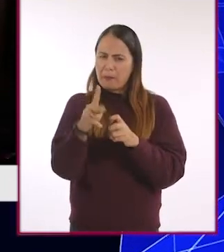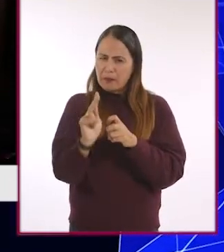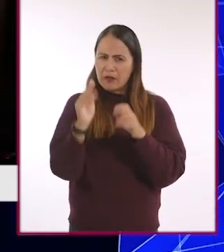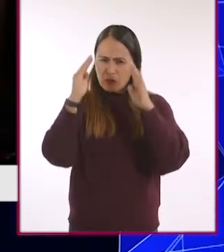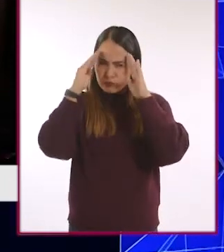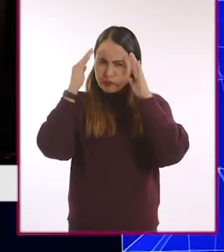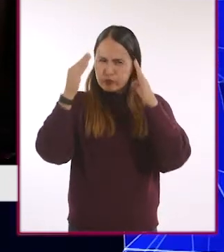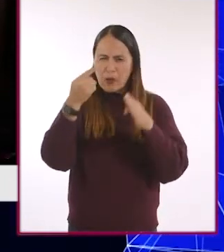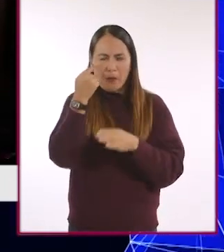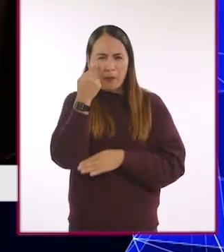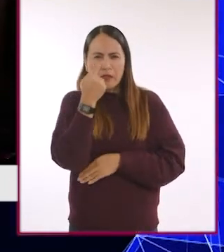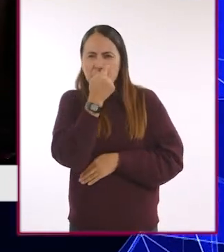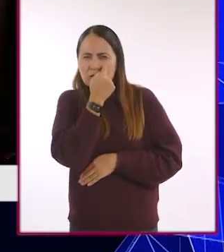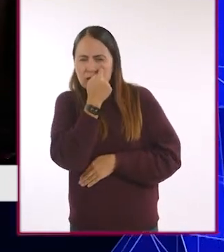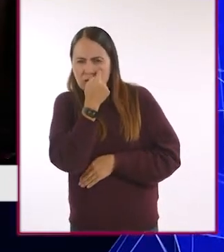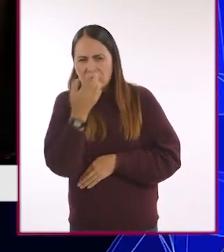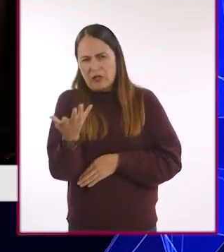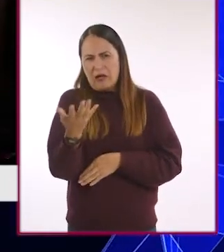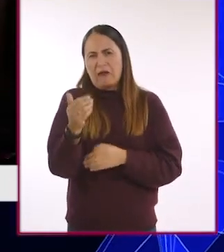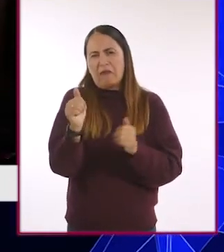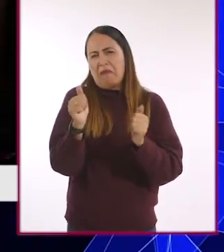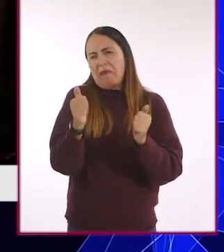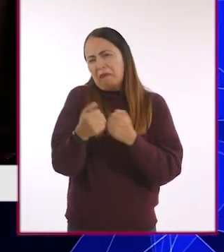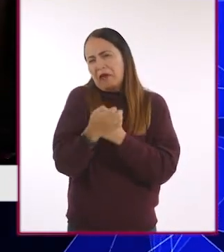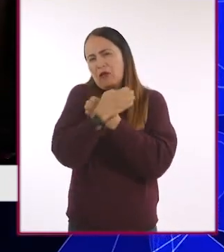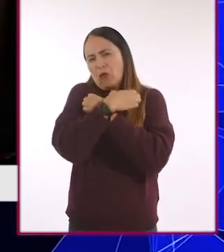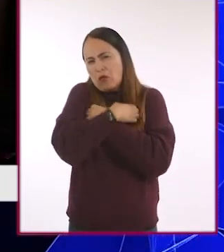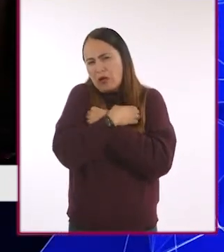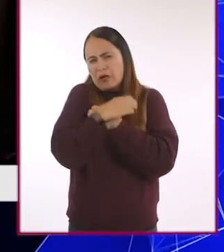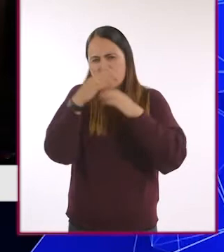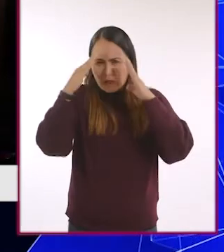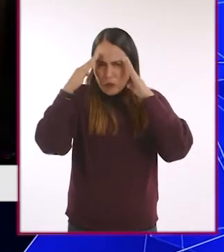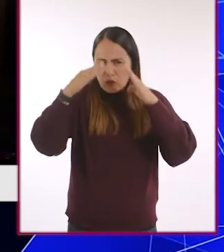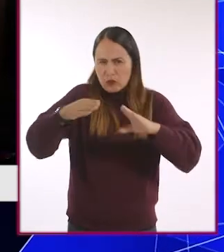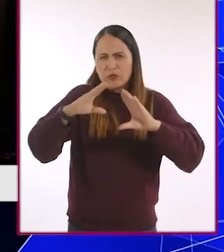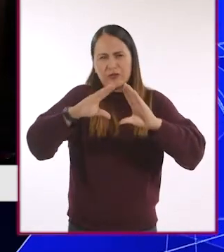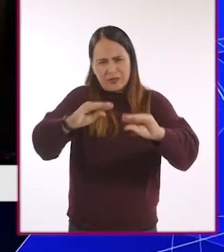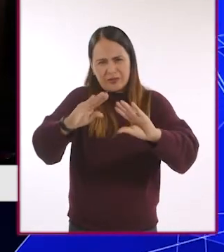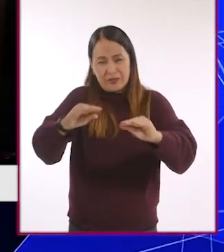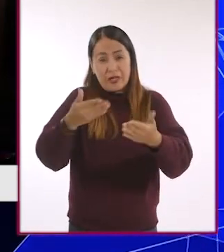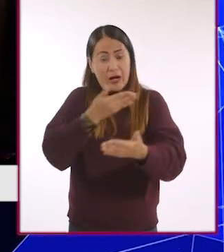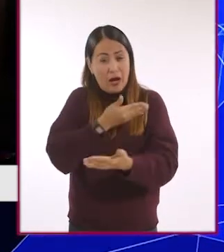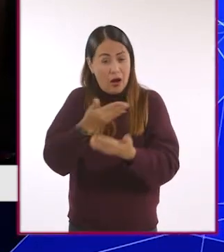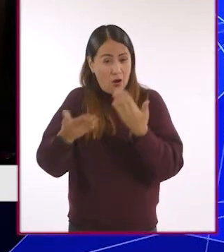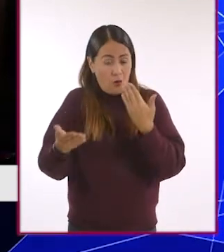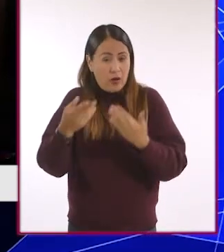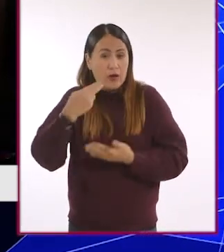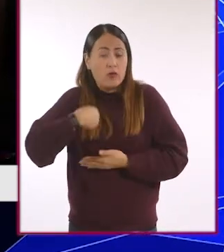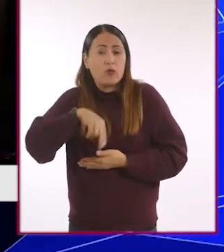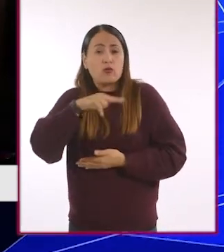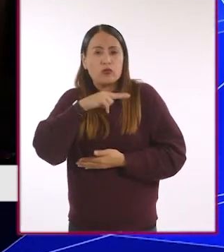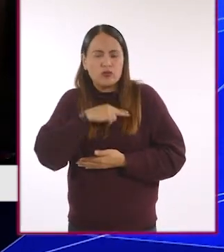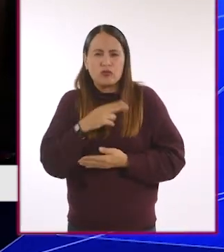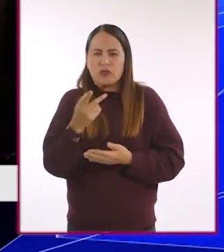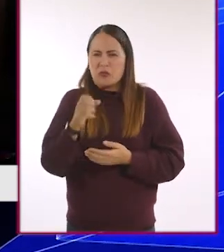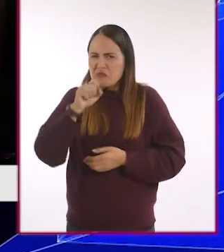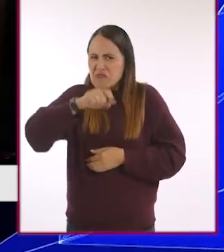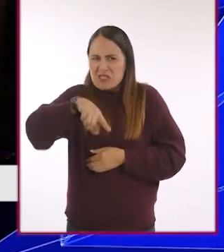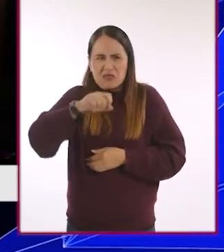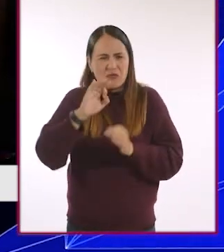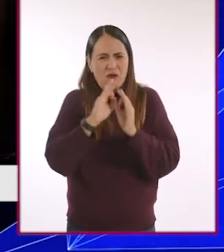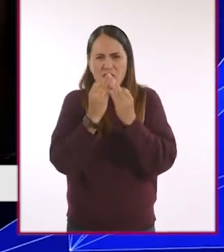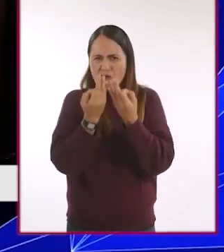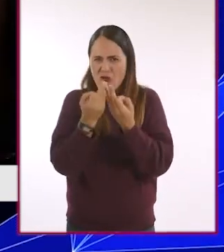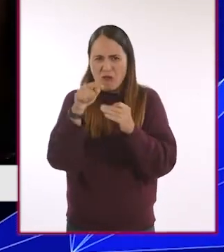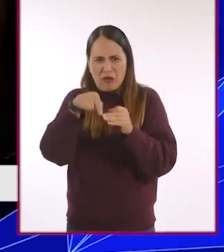que tenían era como más educativo, ¿no? Actualmente justo nosotros estamos trabajando en cambiar un poco también, por